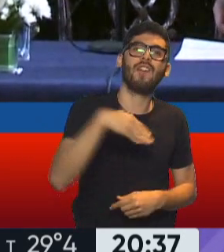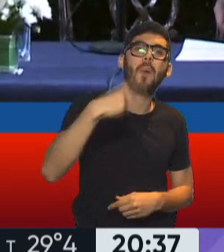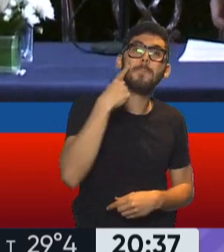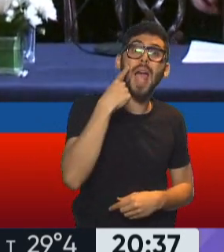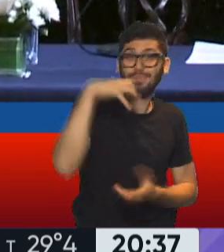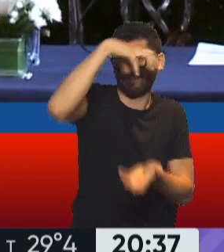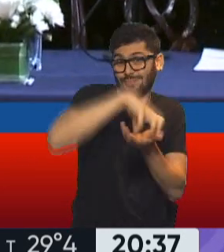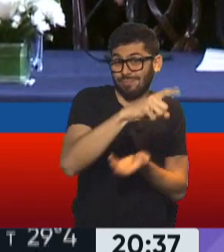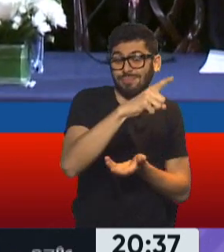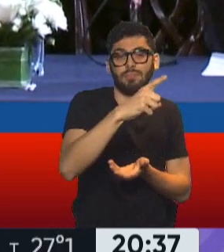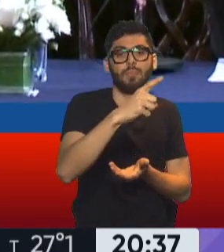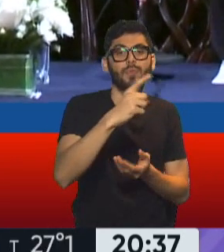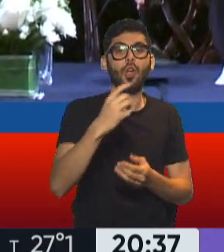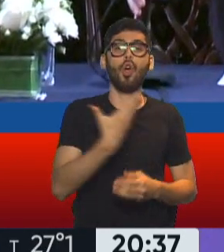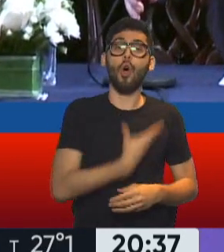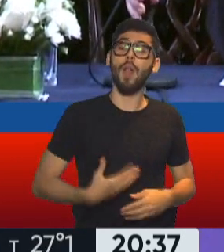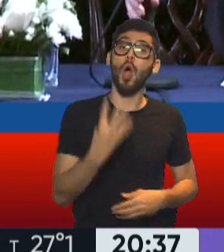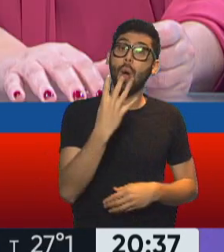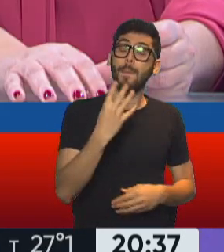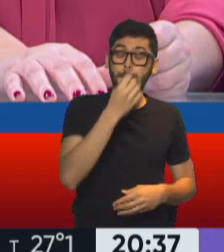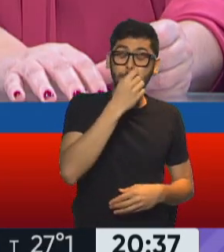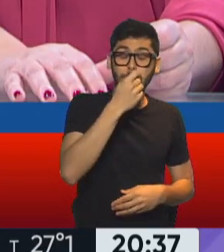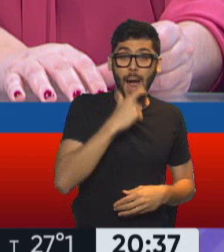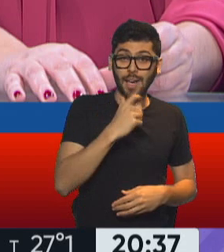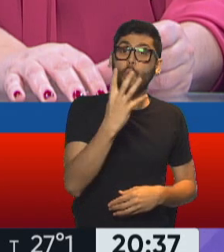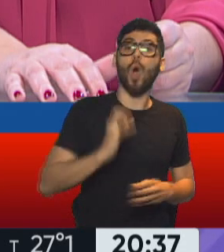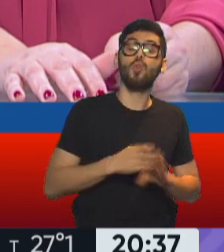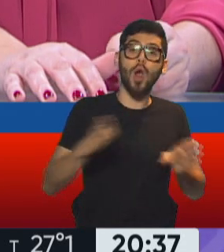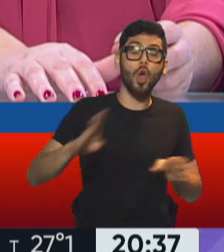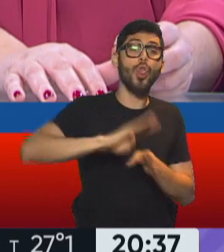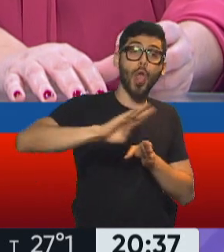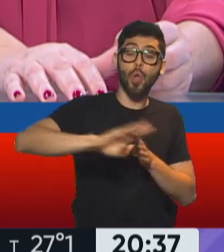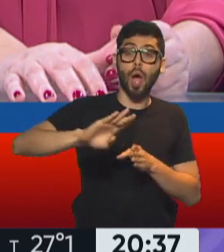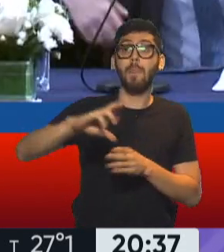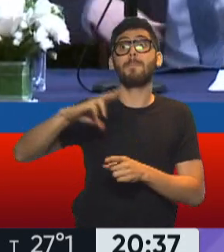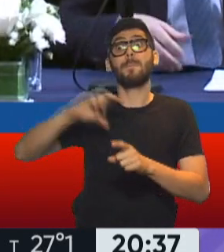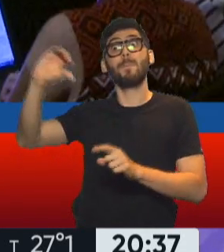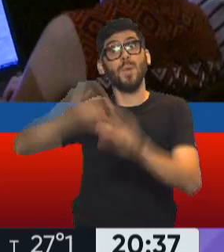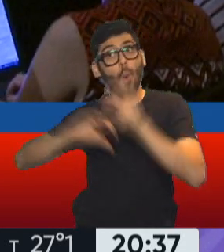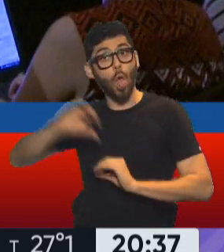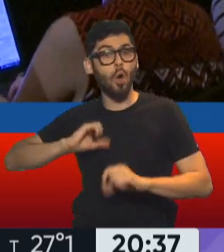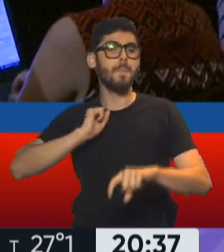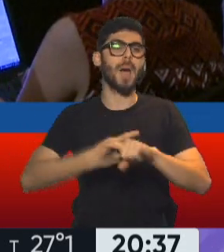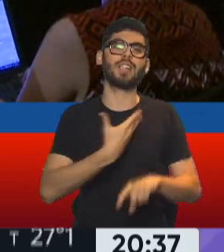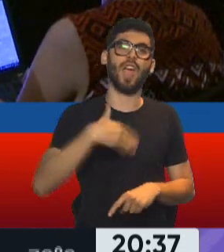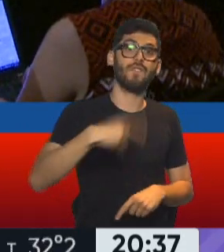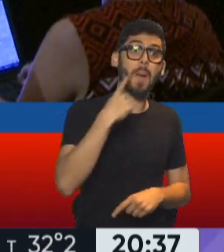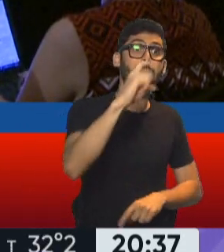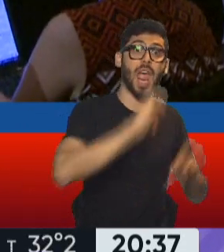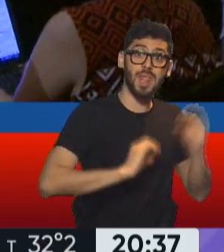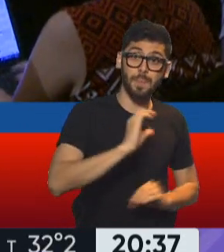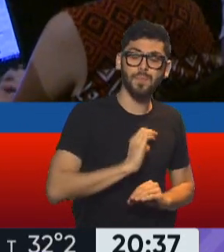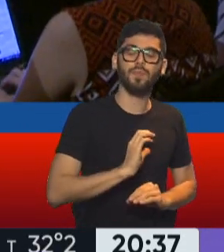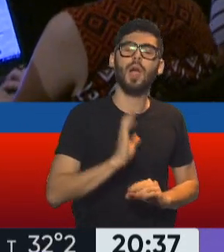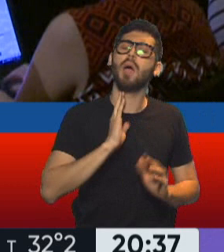multilateral. Durante los 4 años de Macri hubo toma de deuda con el sector privado y con el Fondo Monetario Internacional. Al